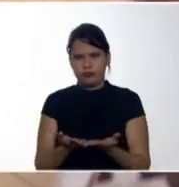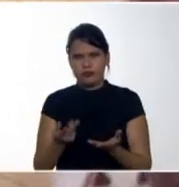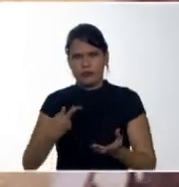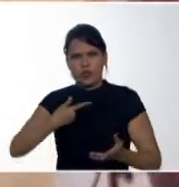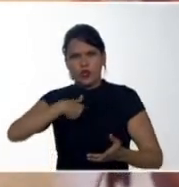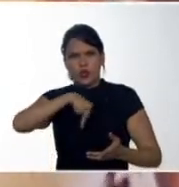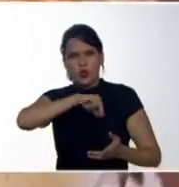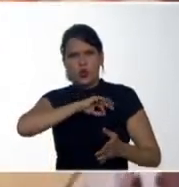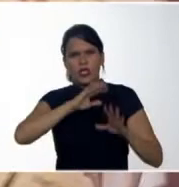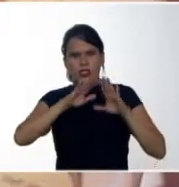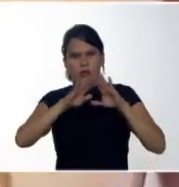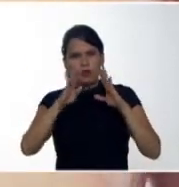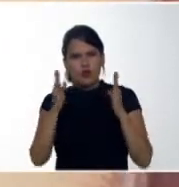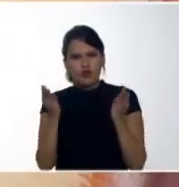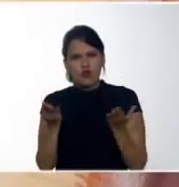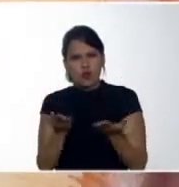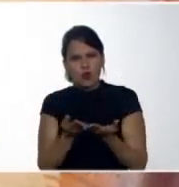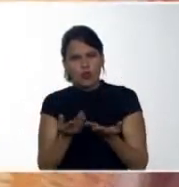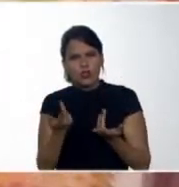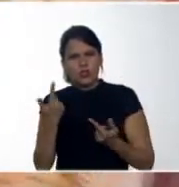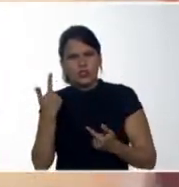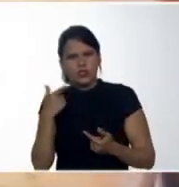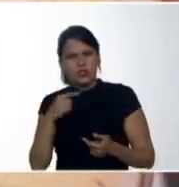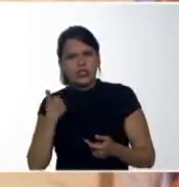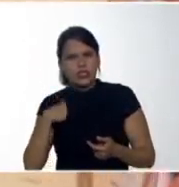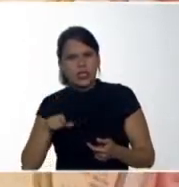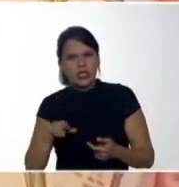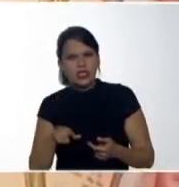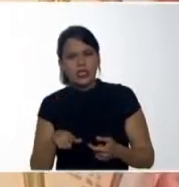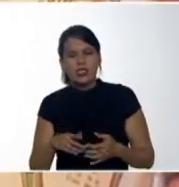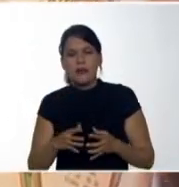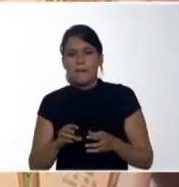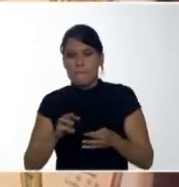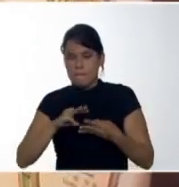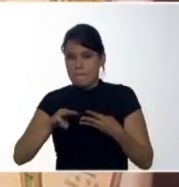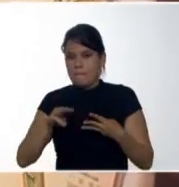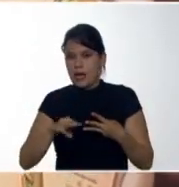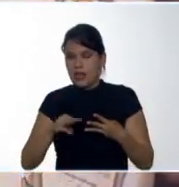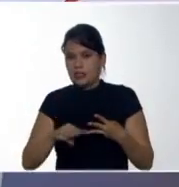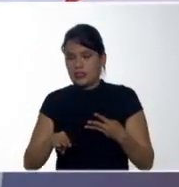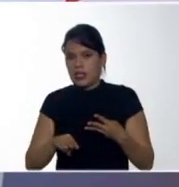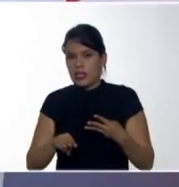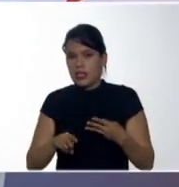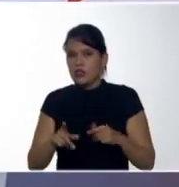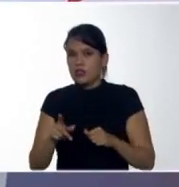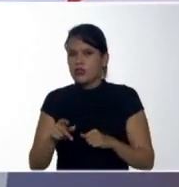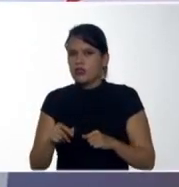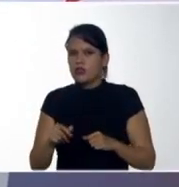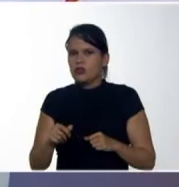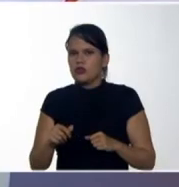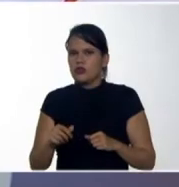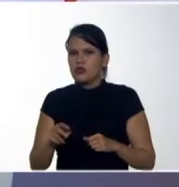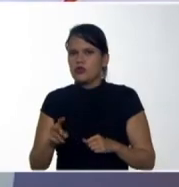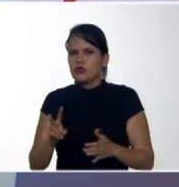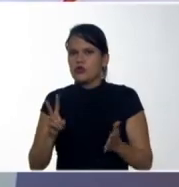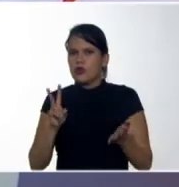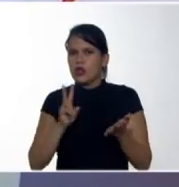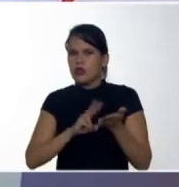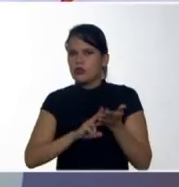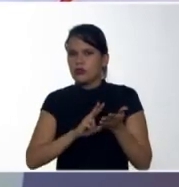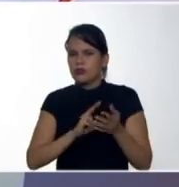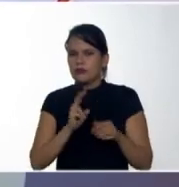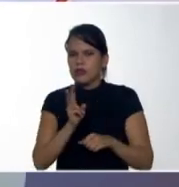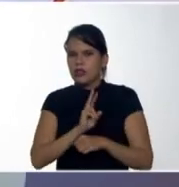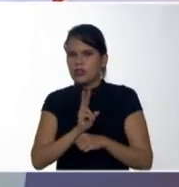Nuestro planeta Tierra, donde él tiene su masa, su velocidad, cuando gira alrededor